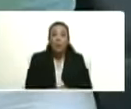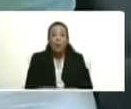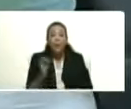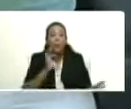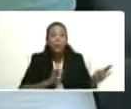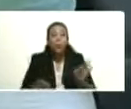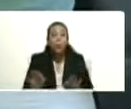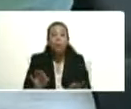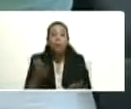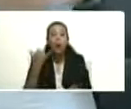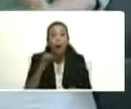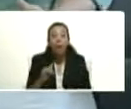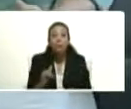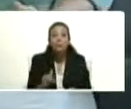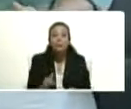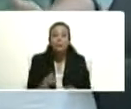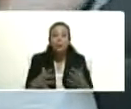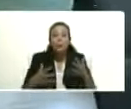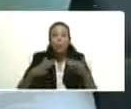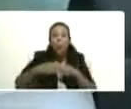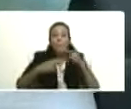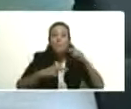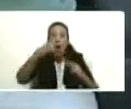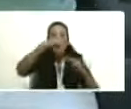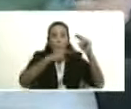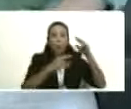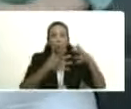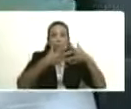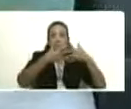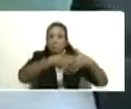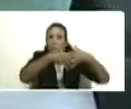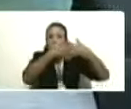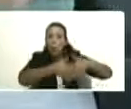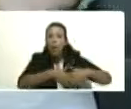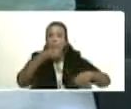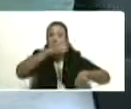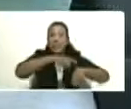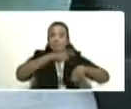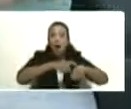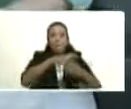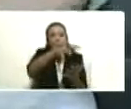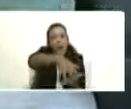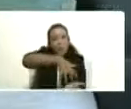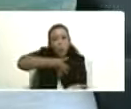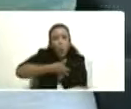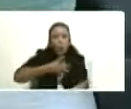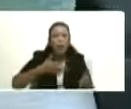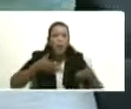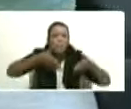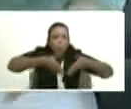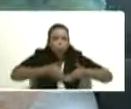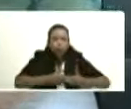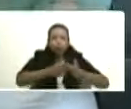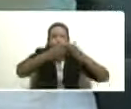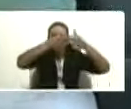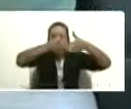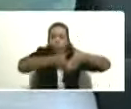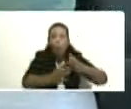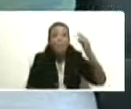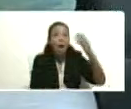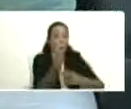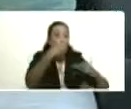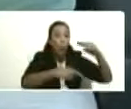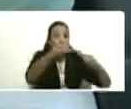tener no solamente el ensamblaje de maquinaria pesada de todo tipo, para minería, para puertos, para